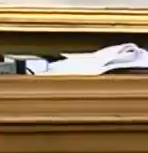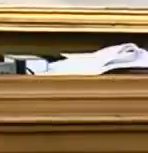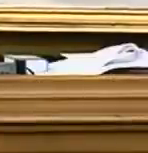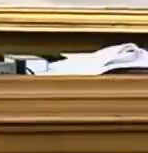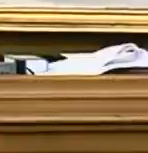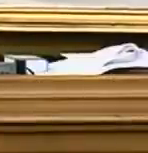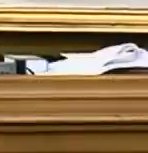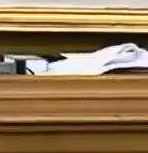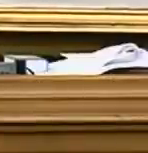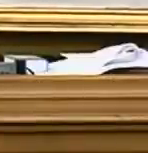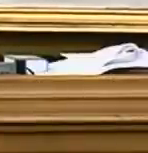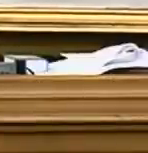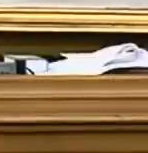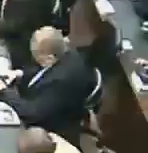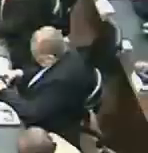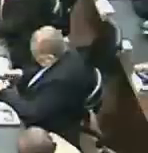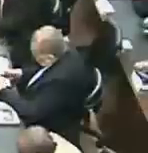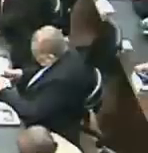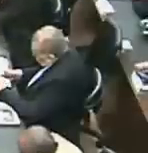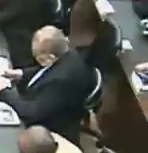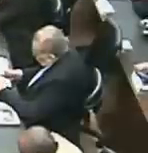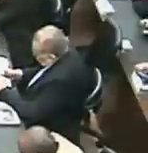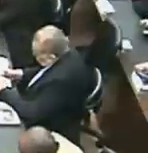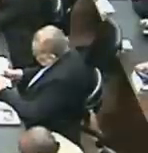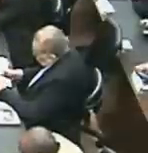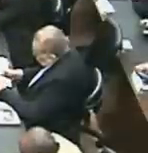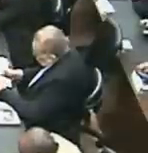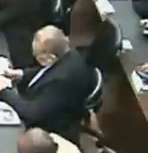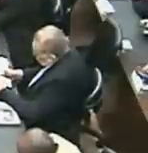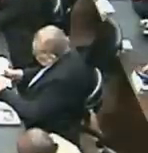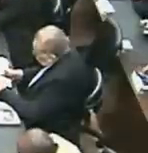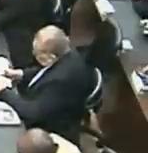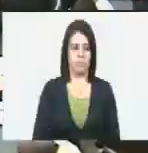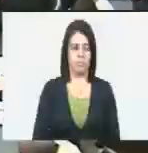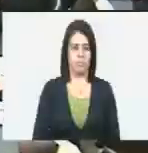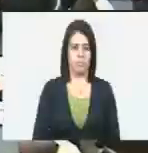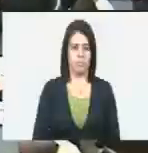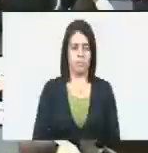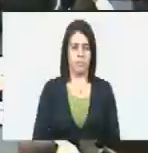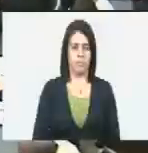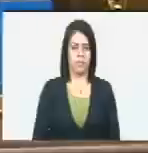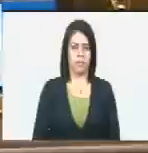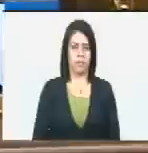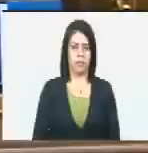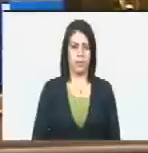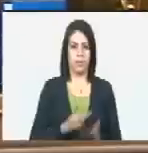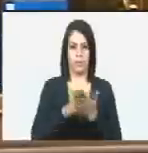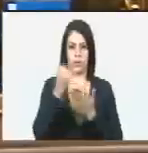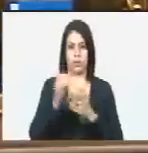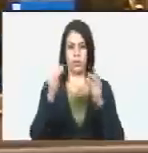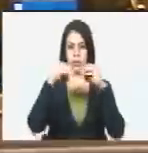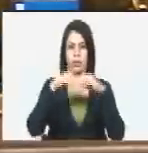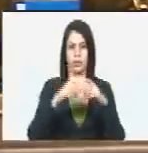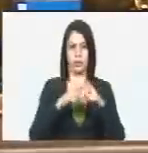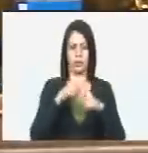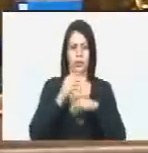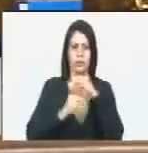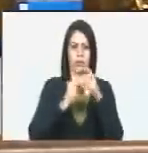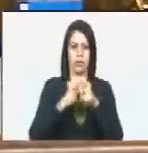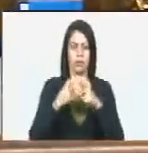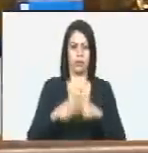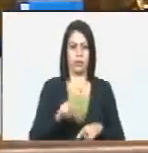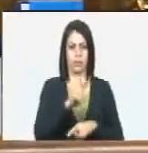Siguiente punto del orden del día, ciudadana secretaria. Punto número 2, proyecto de acuerdo en ocasión a los 21